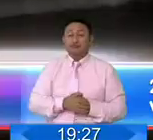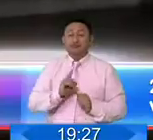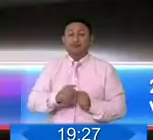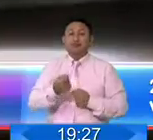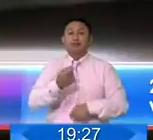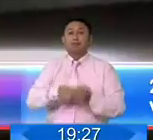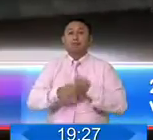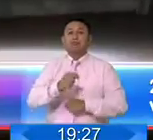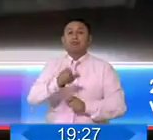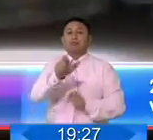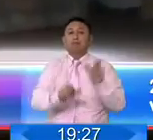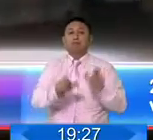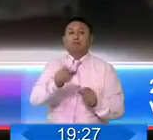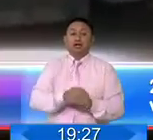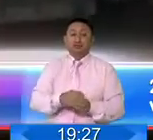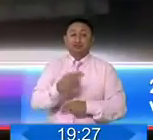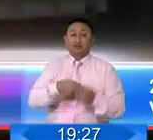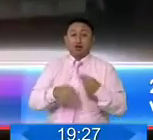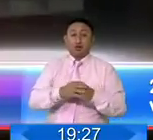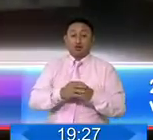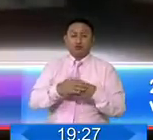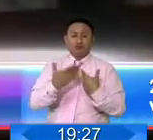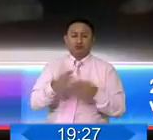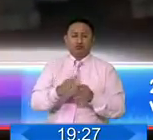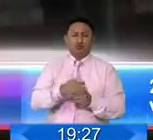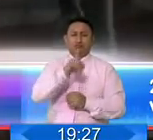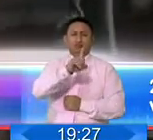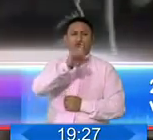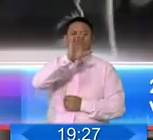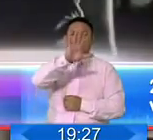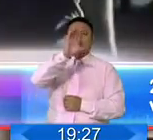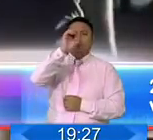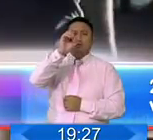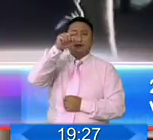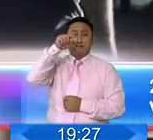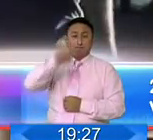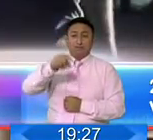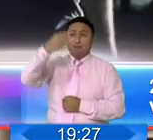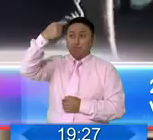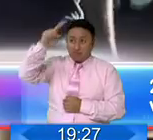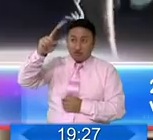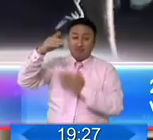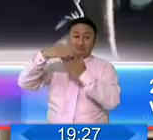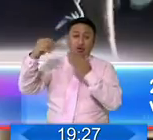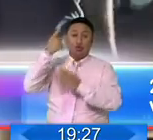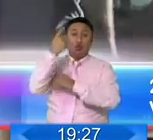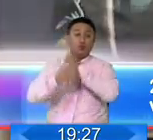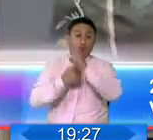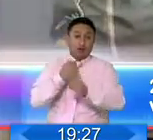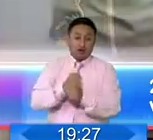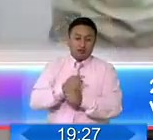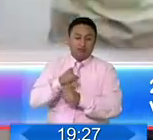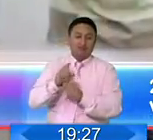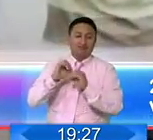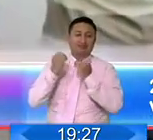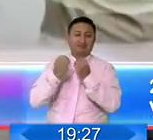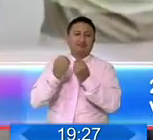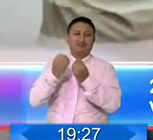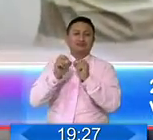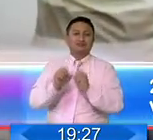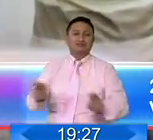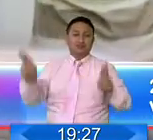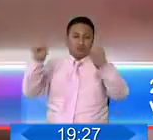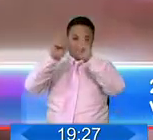un negocio lucrativo que genera más de 150 mil millones de dólares al año, según la Organización de las